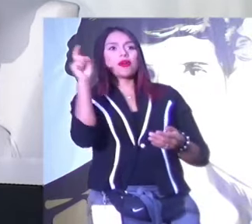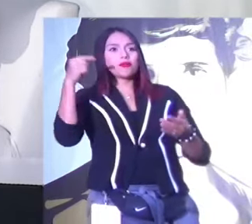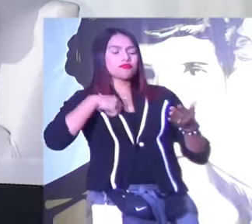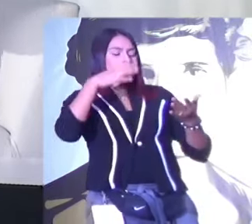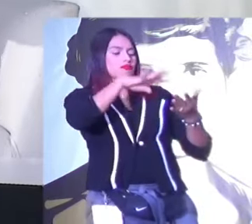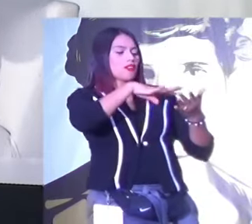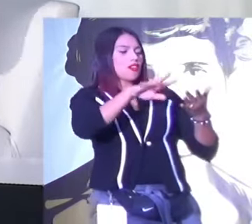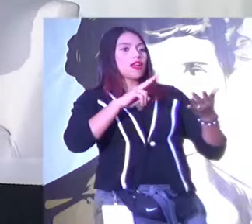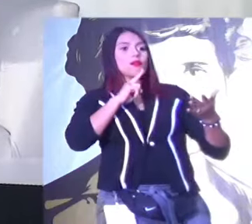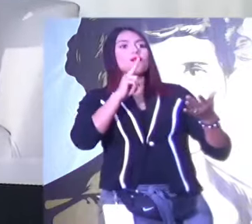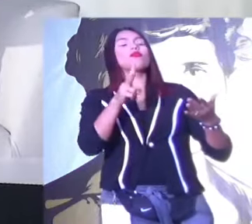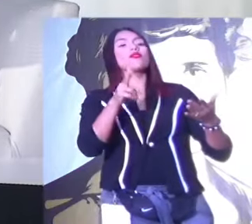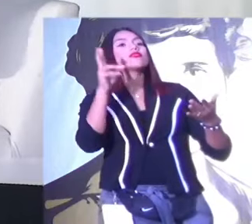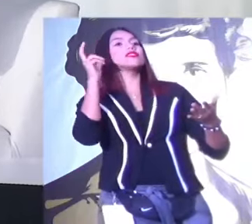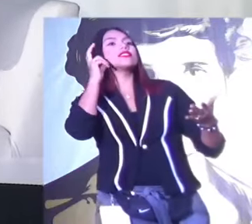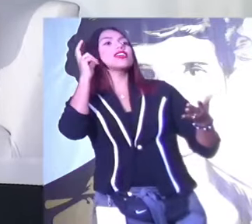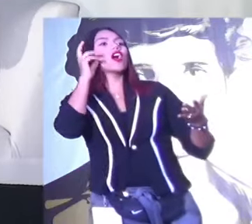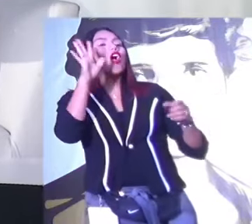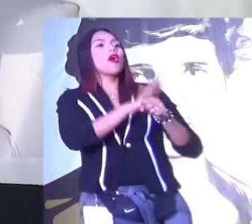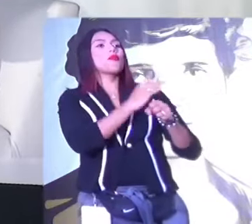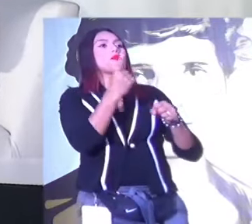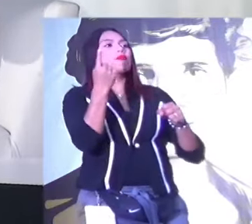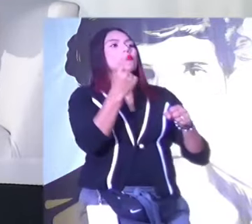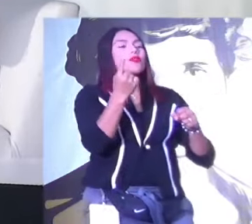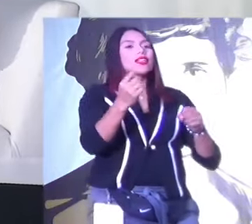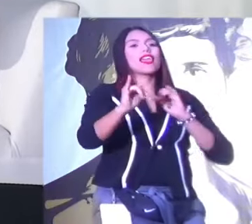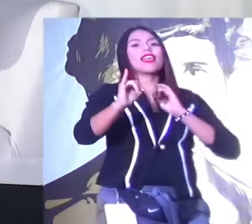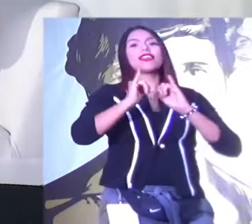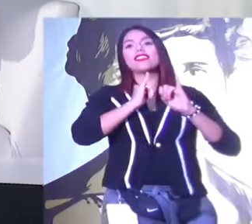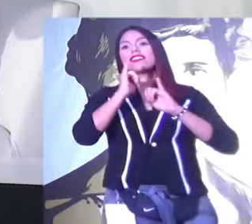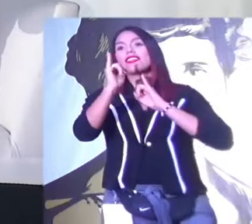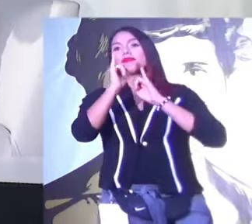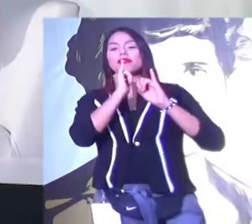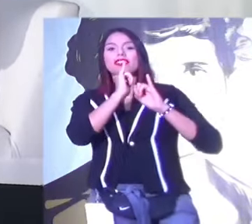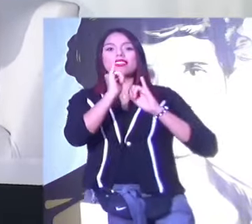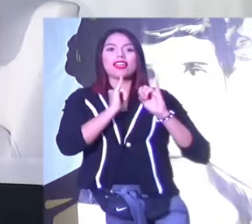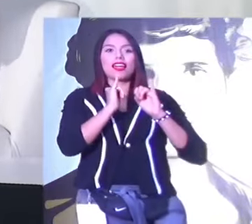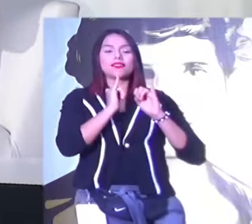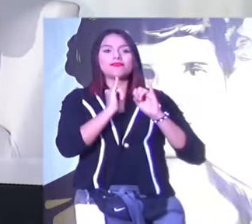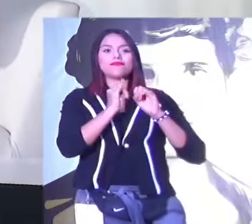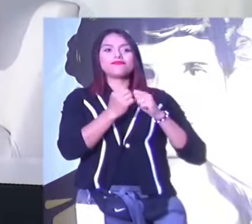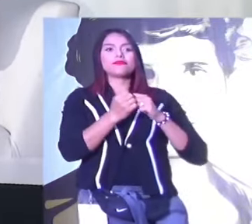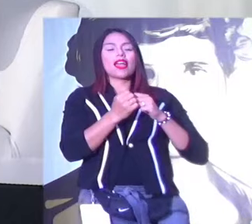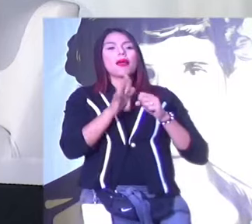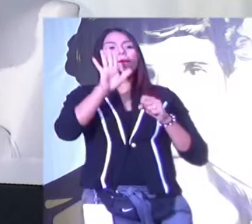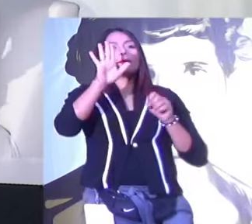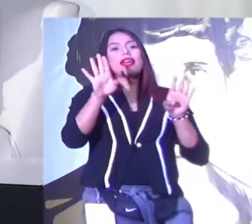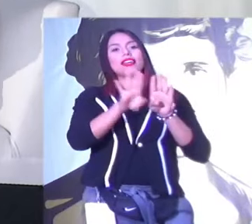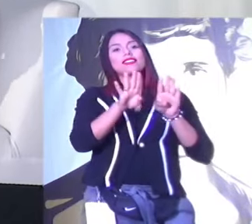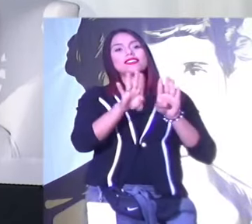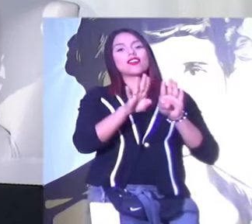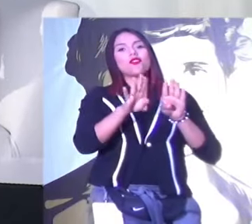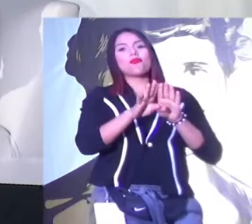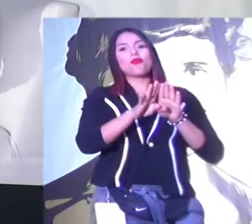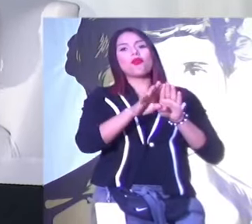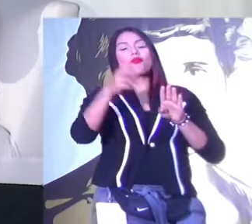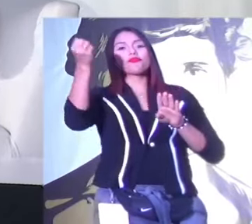voz alta porque te invita a un poco a interpretarlo y a habitar a la voz que narra, que hace esta misa,